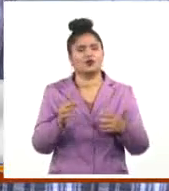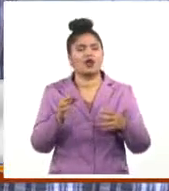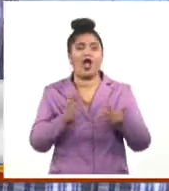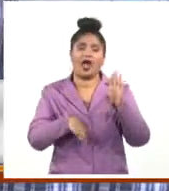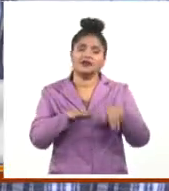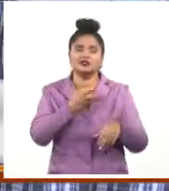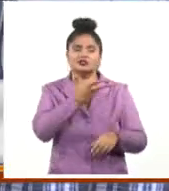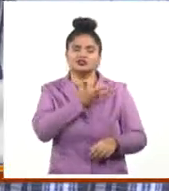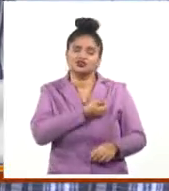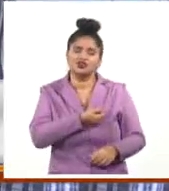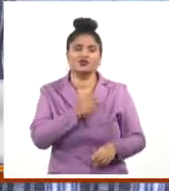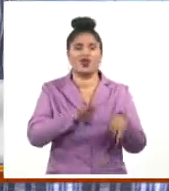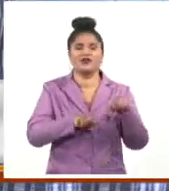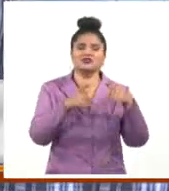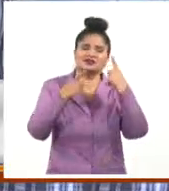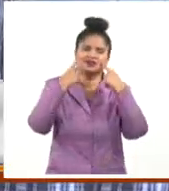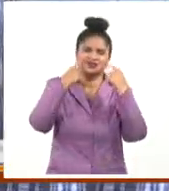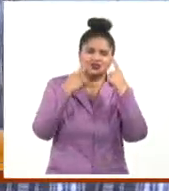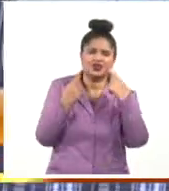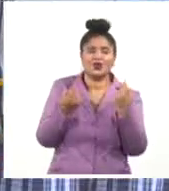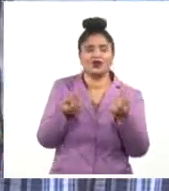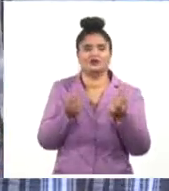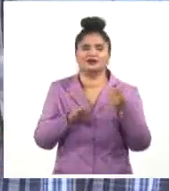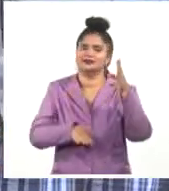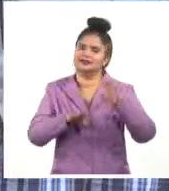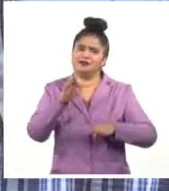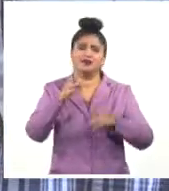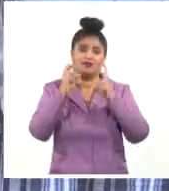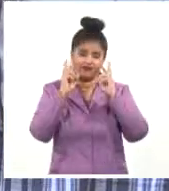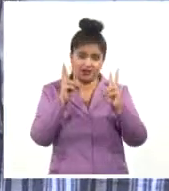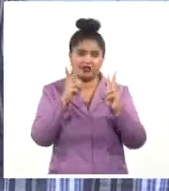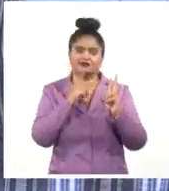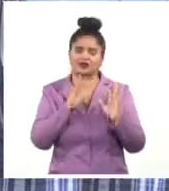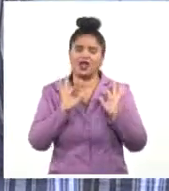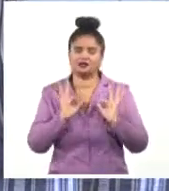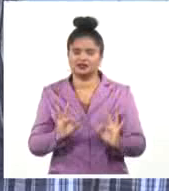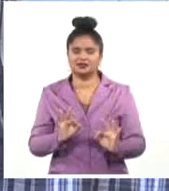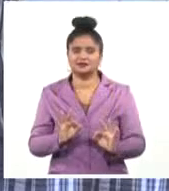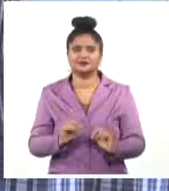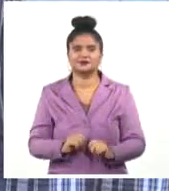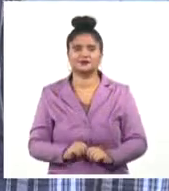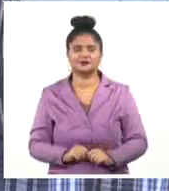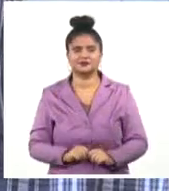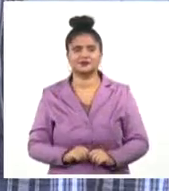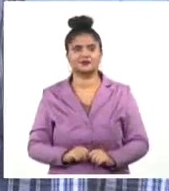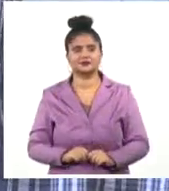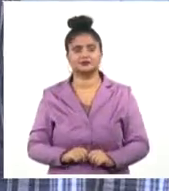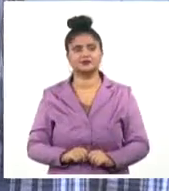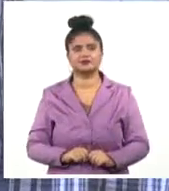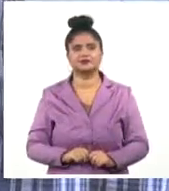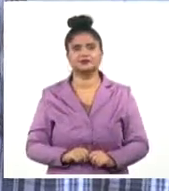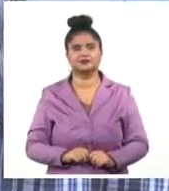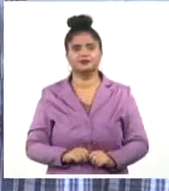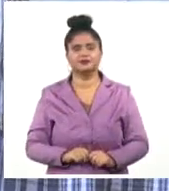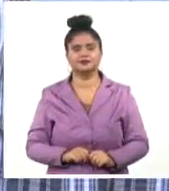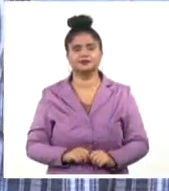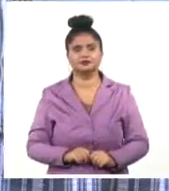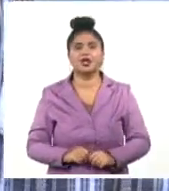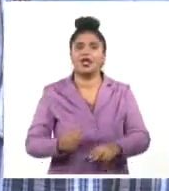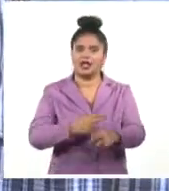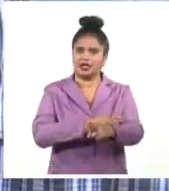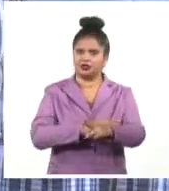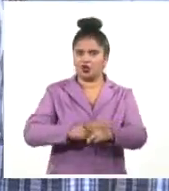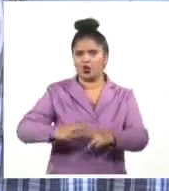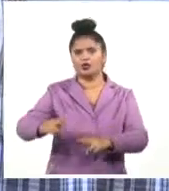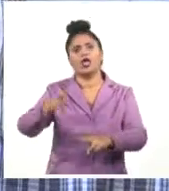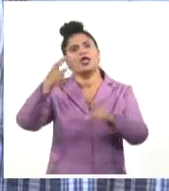sus soluciones dialécticas, que son las que marcan la ruta del desarrollo, sirve